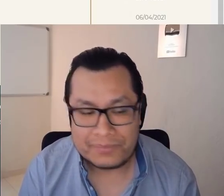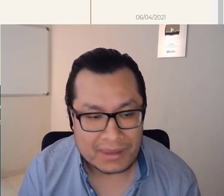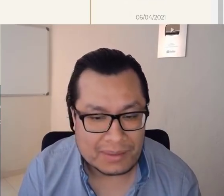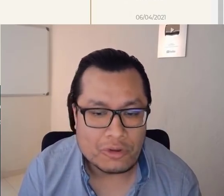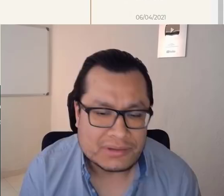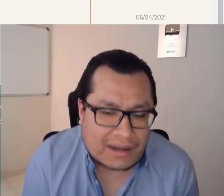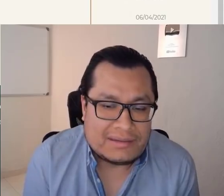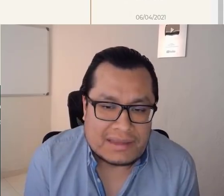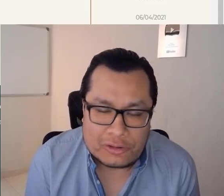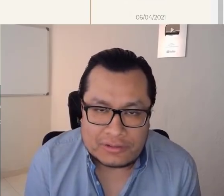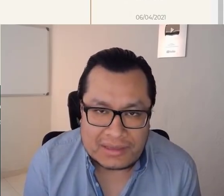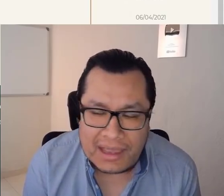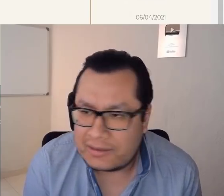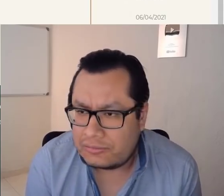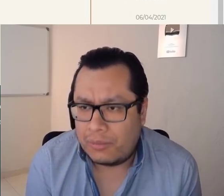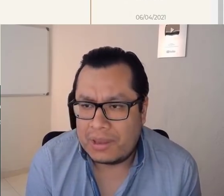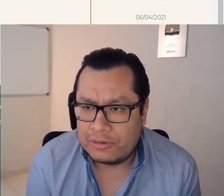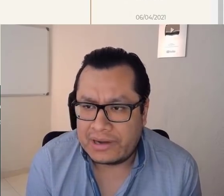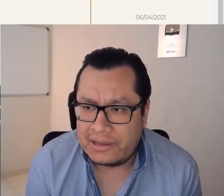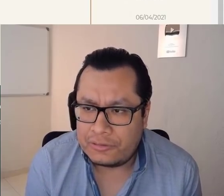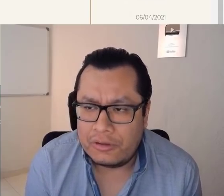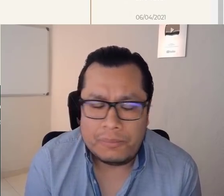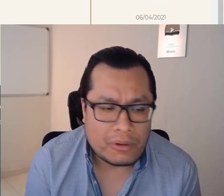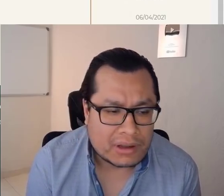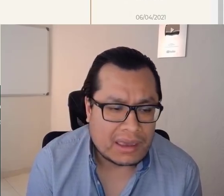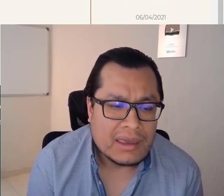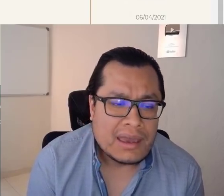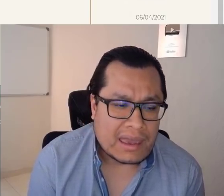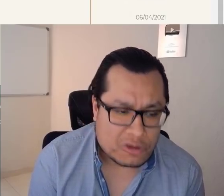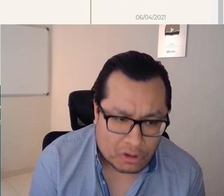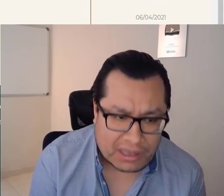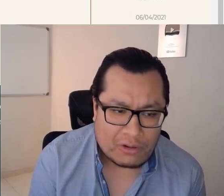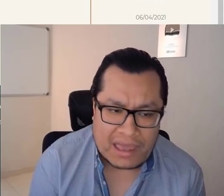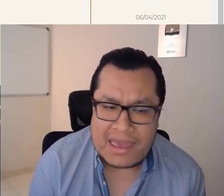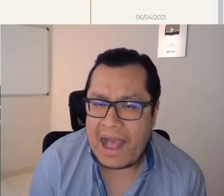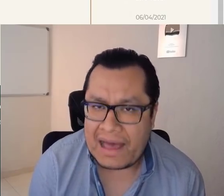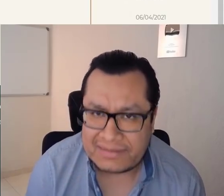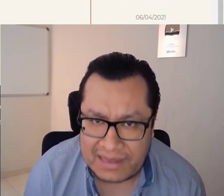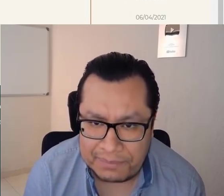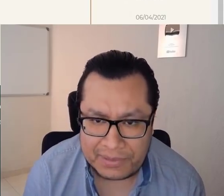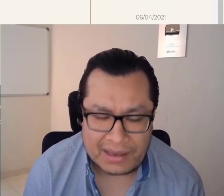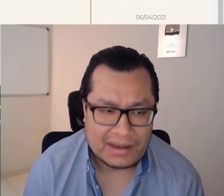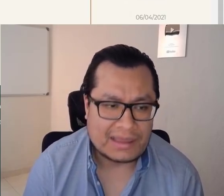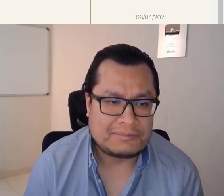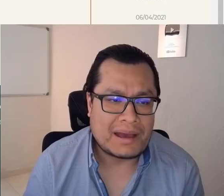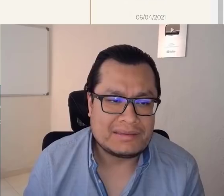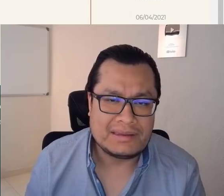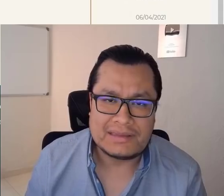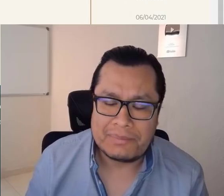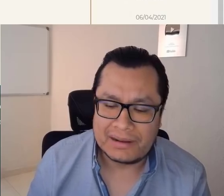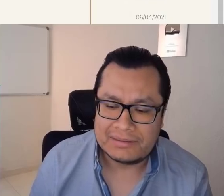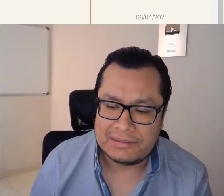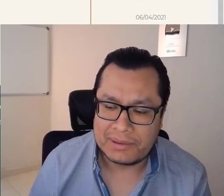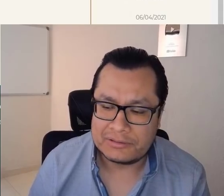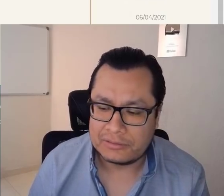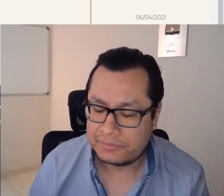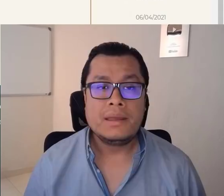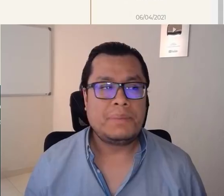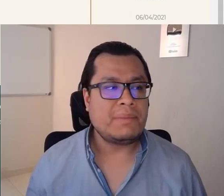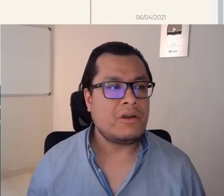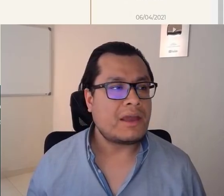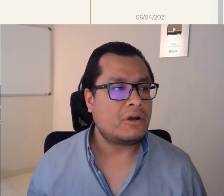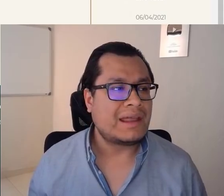cuenta y mostrarles ciertos detalles no voy a mostrarles todo porque yo quiero que ya acepte las bases de participación